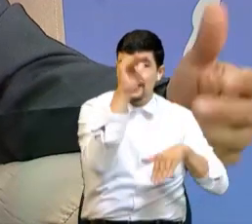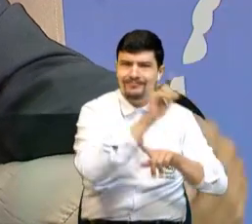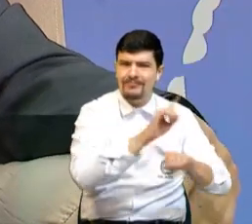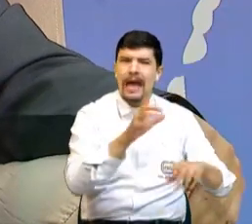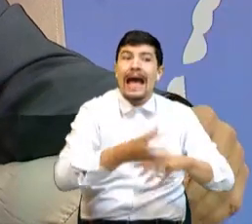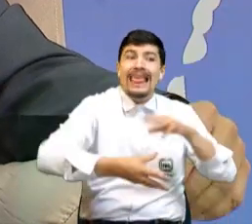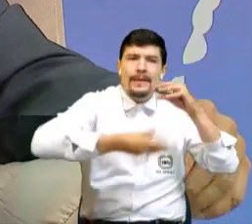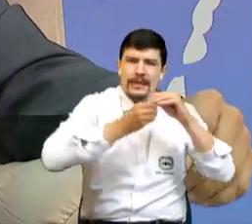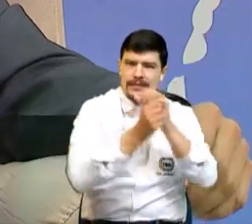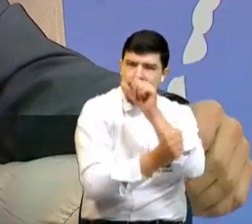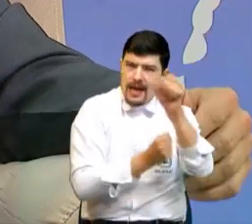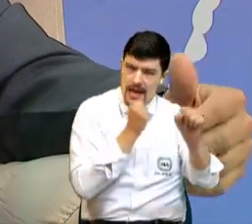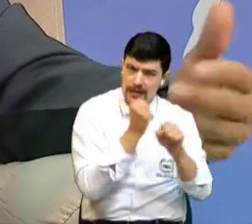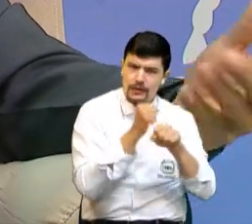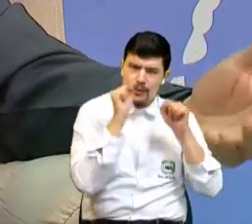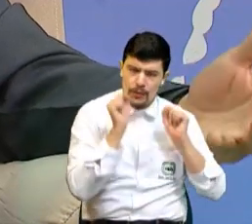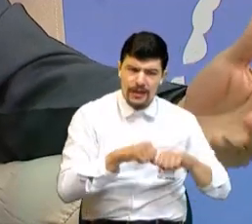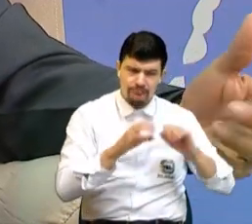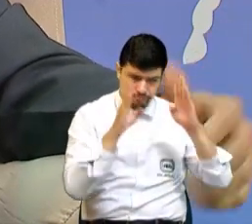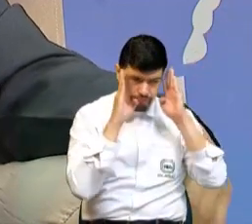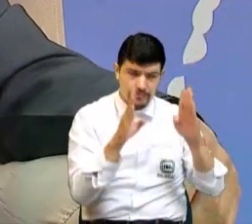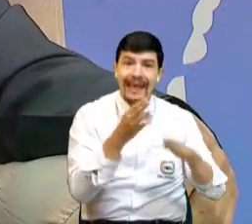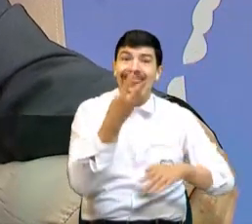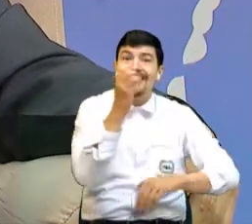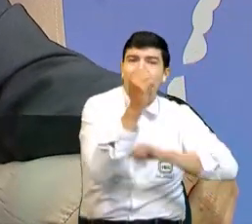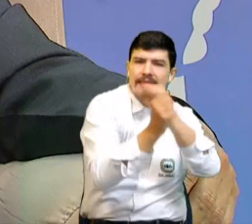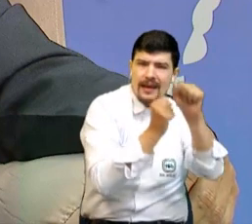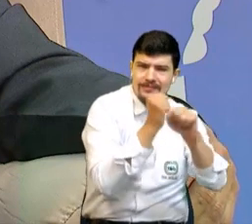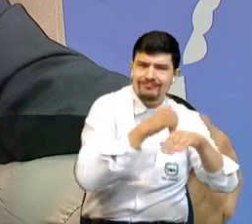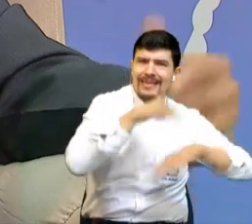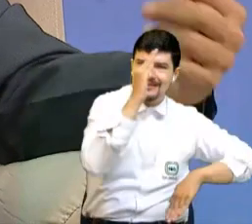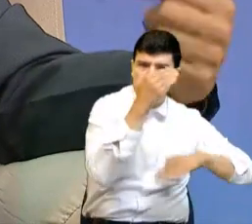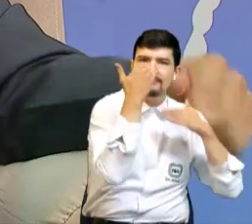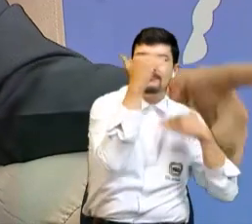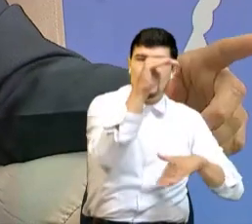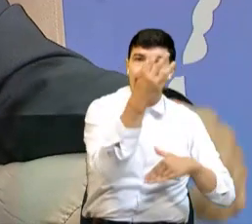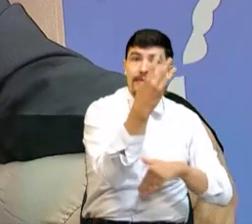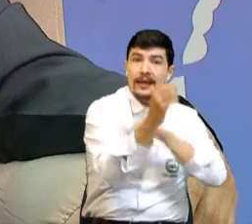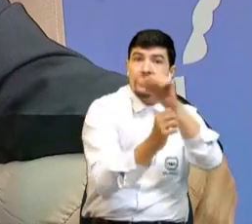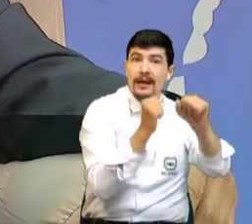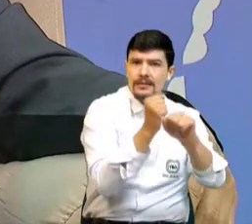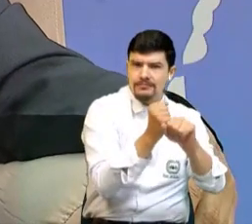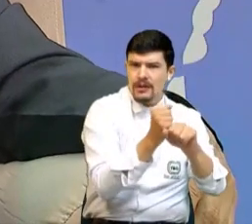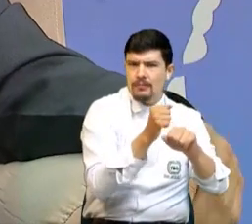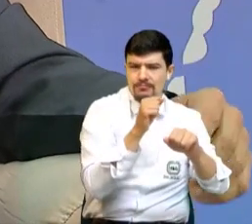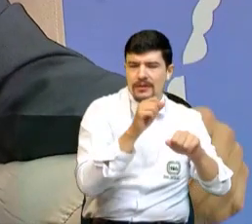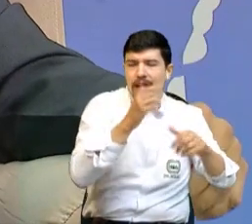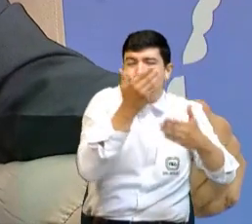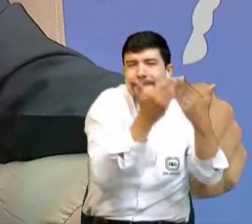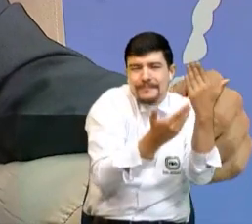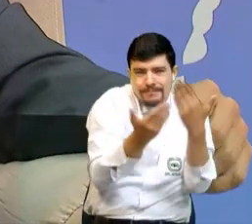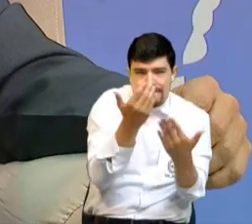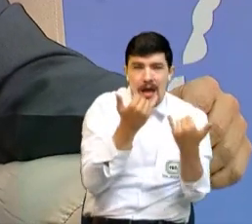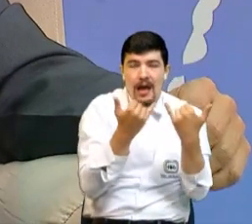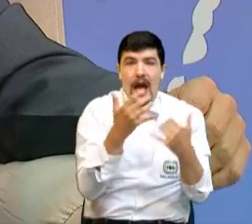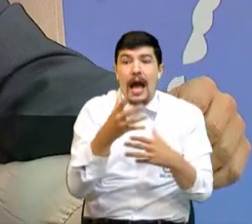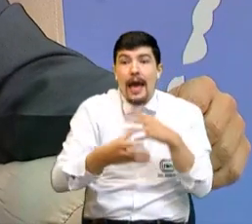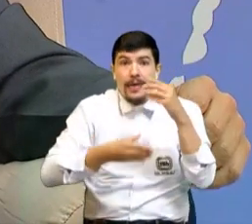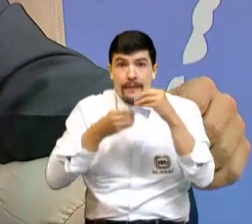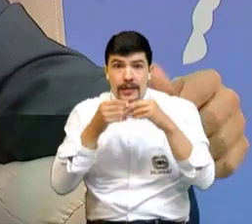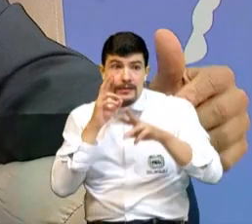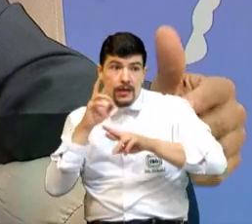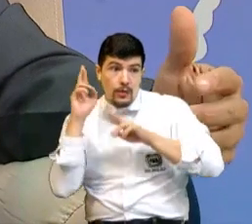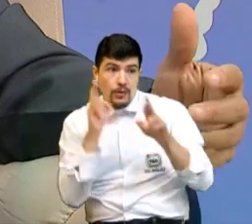y de prescripción al de 30 años e incluso tornarlo como un